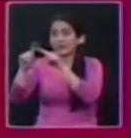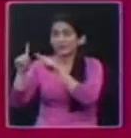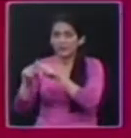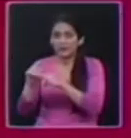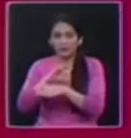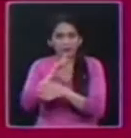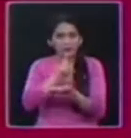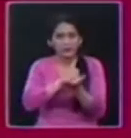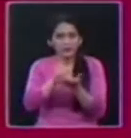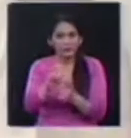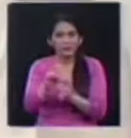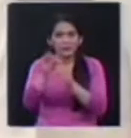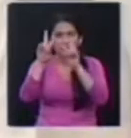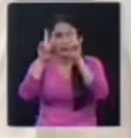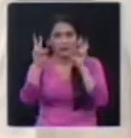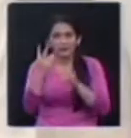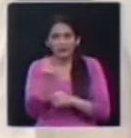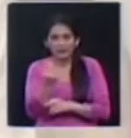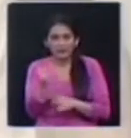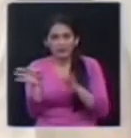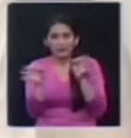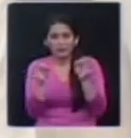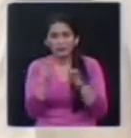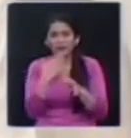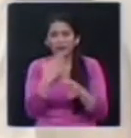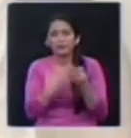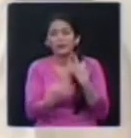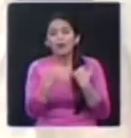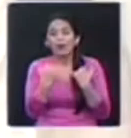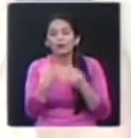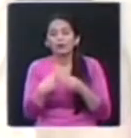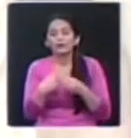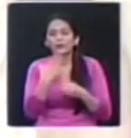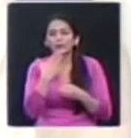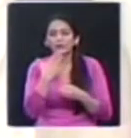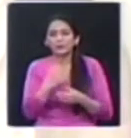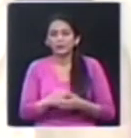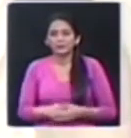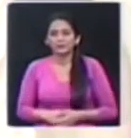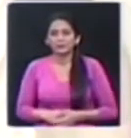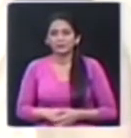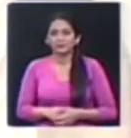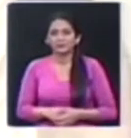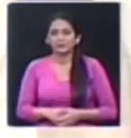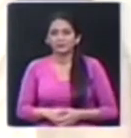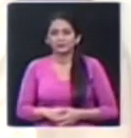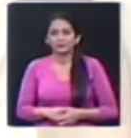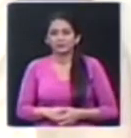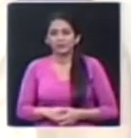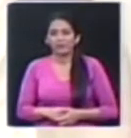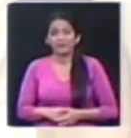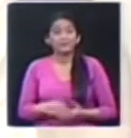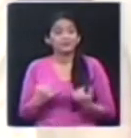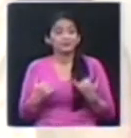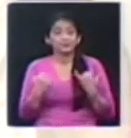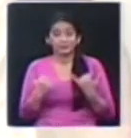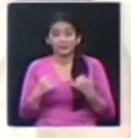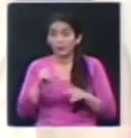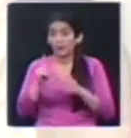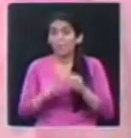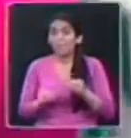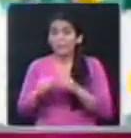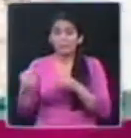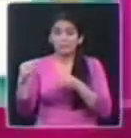Quito? Perfecto. Bueno, nosotros hemos tenido muchísima acogida este año. Estamos participando en más de